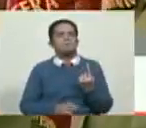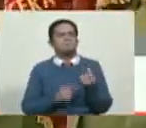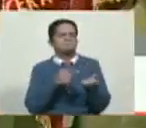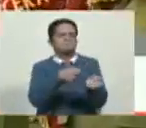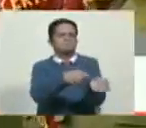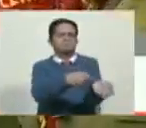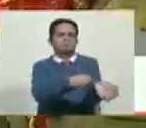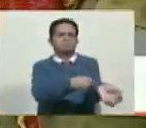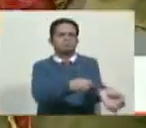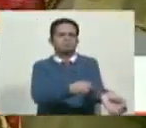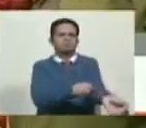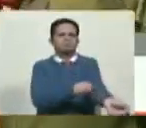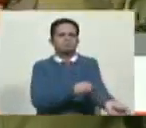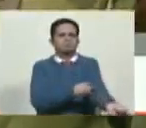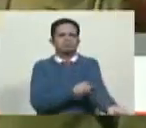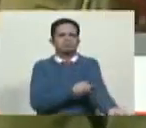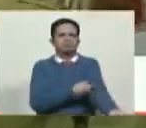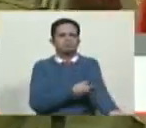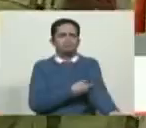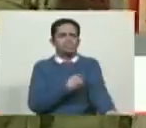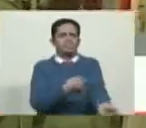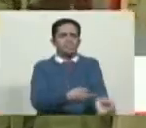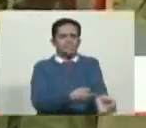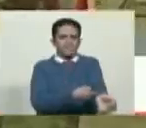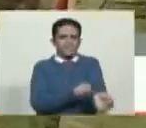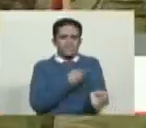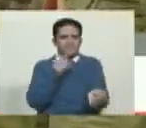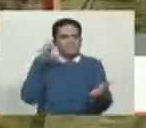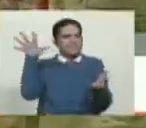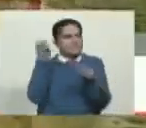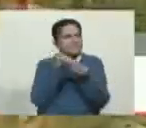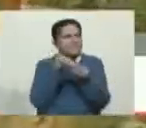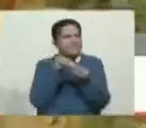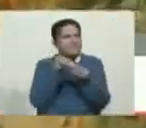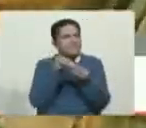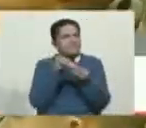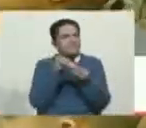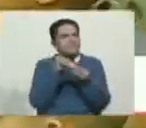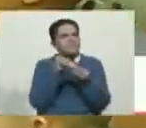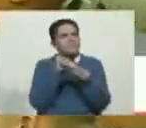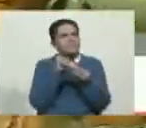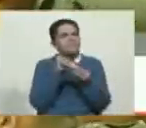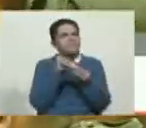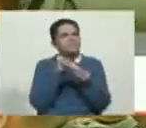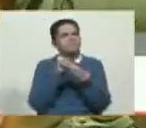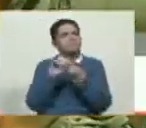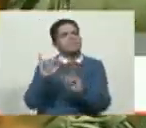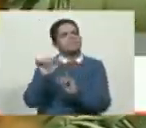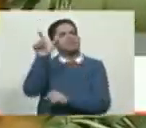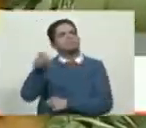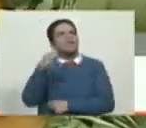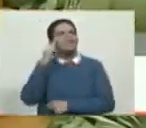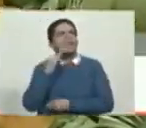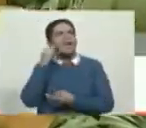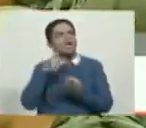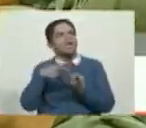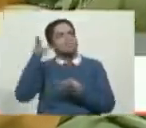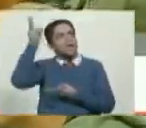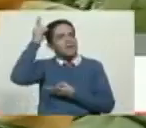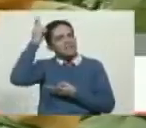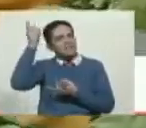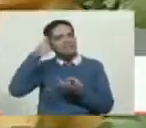venas la sangre y los genes libertarios del negro, del indio, del